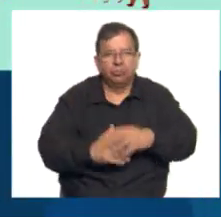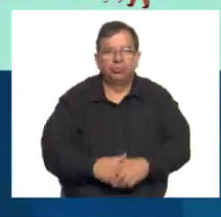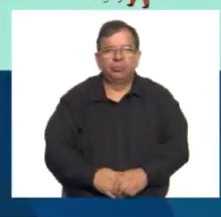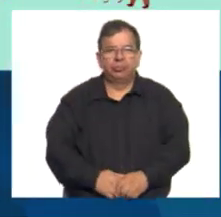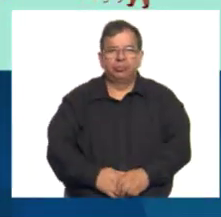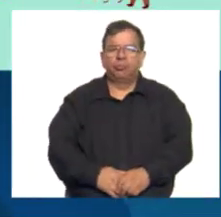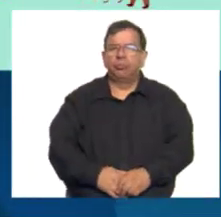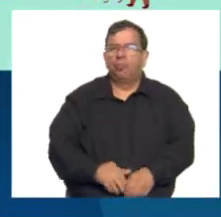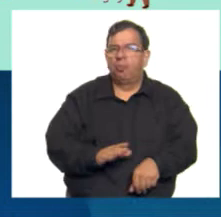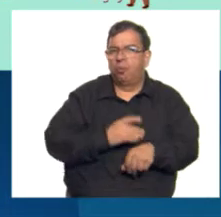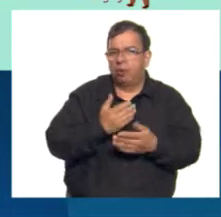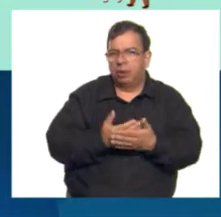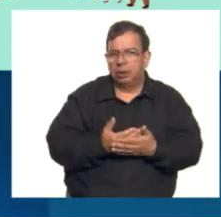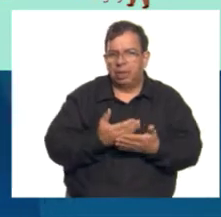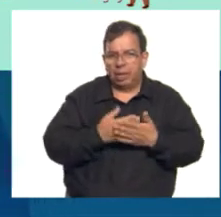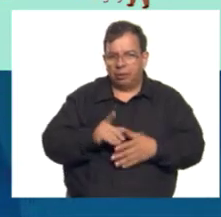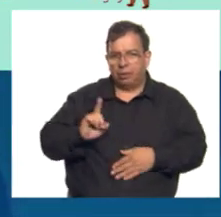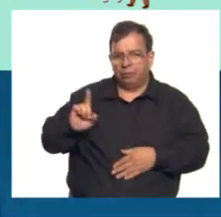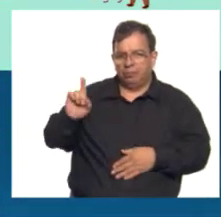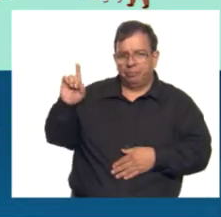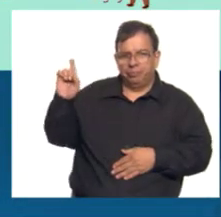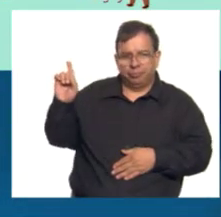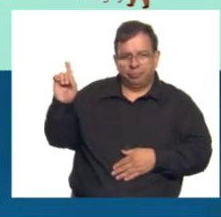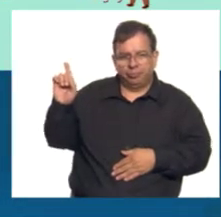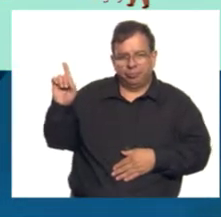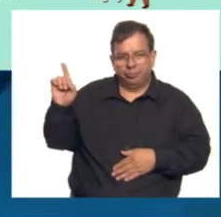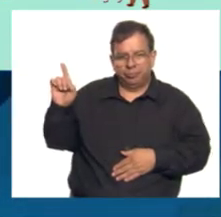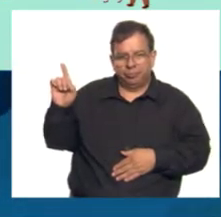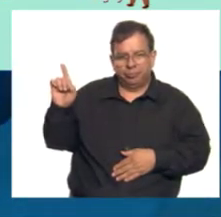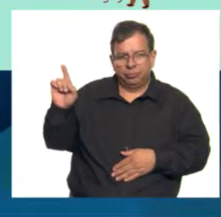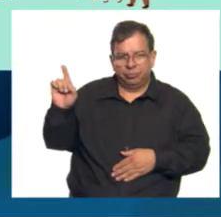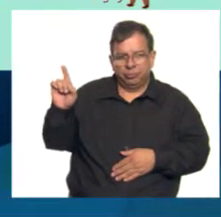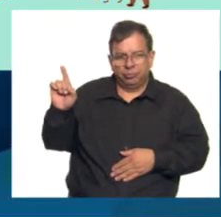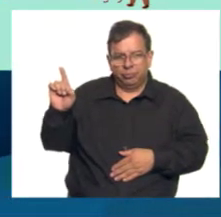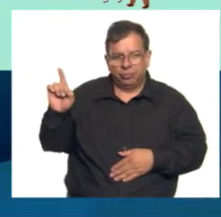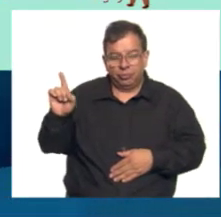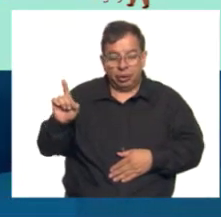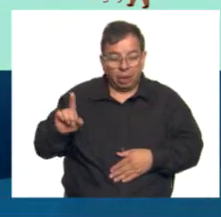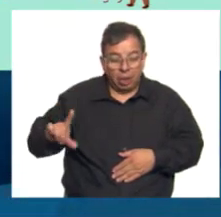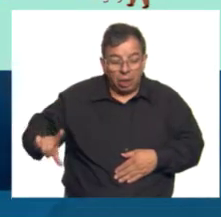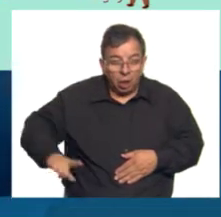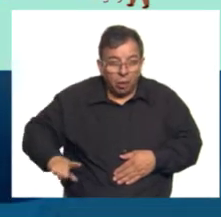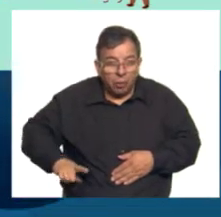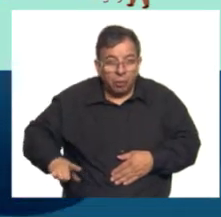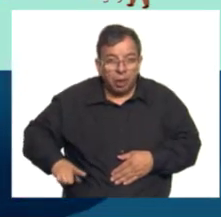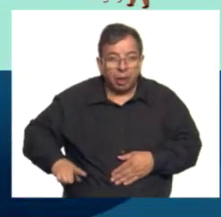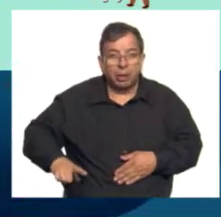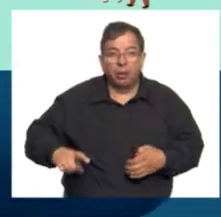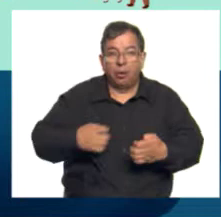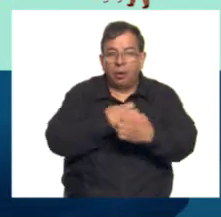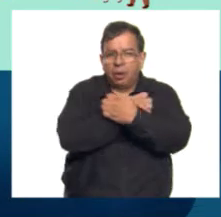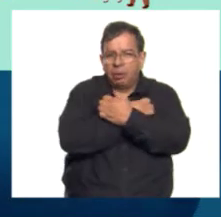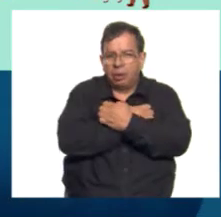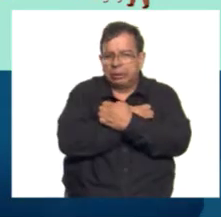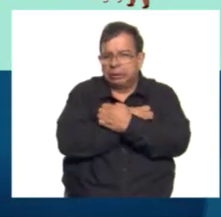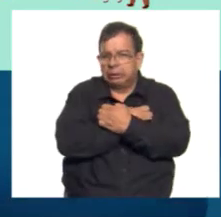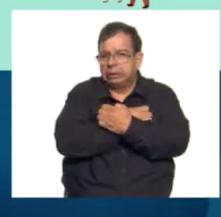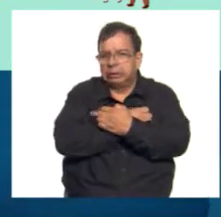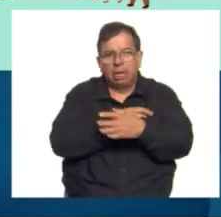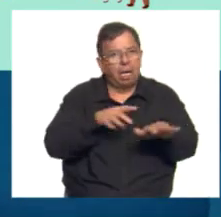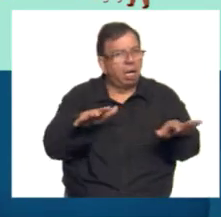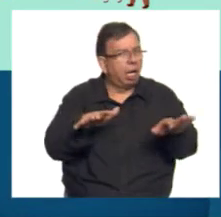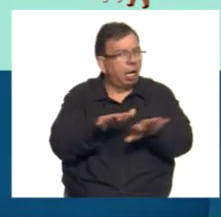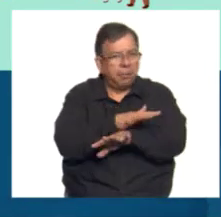Por eso, ahora en pantalla estamos viendo que el vínculo entre el Estado y la educación cambió, pues ahora se